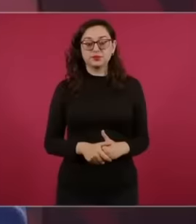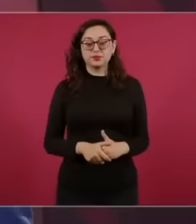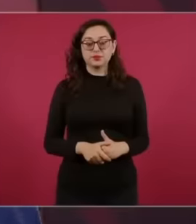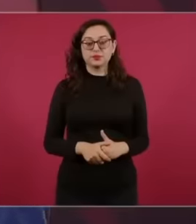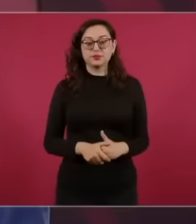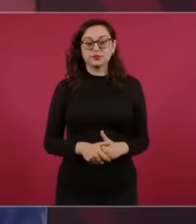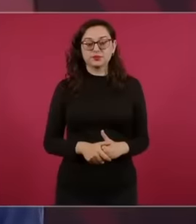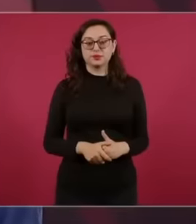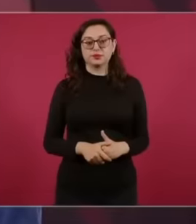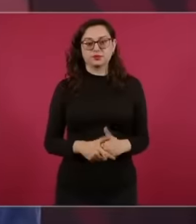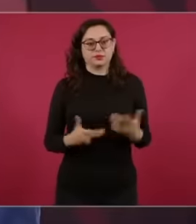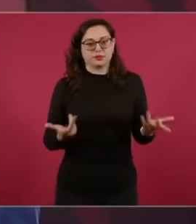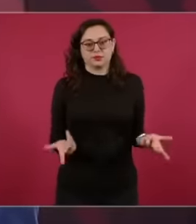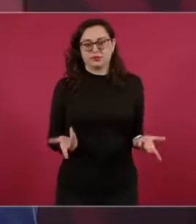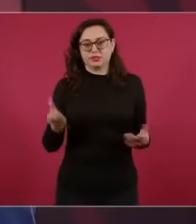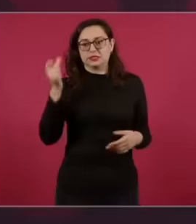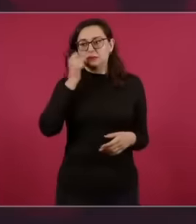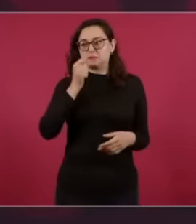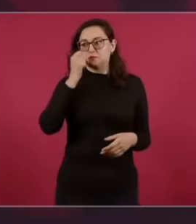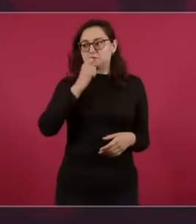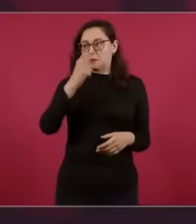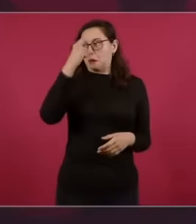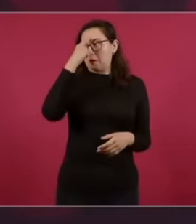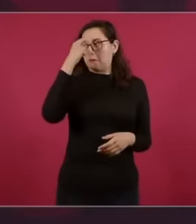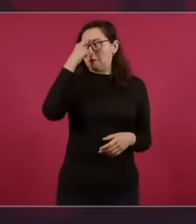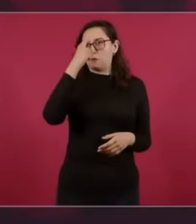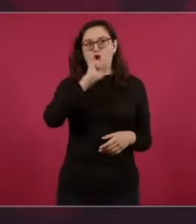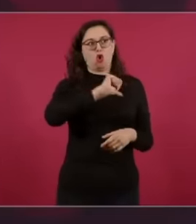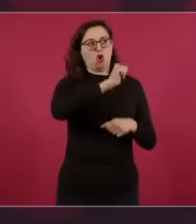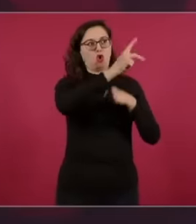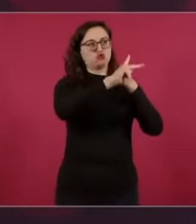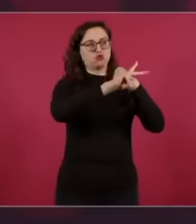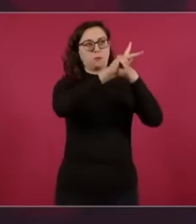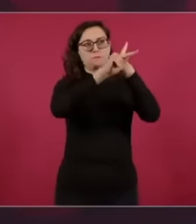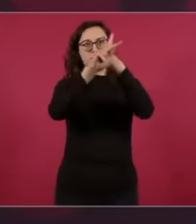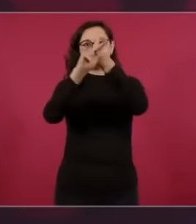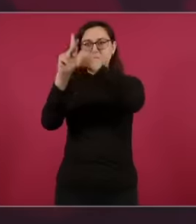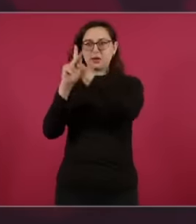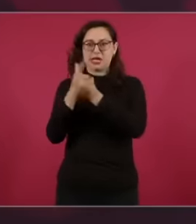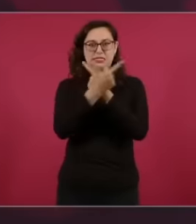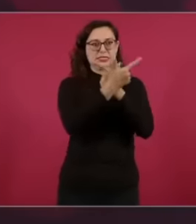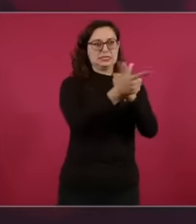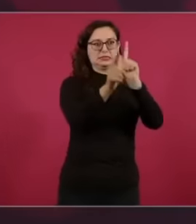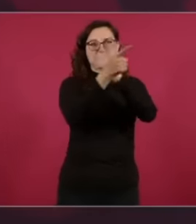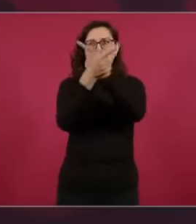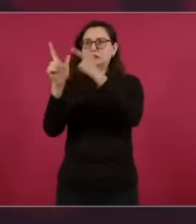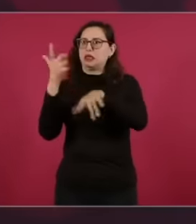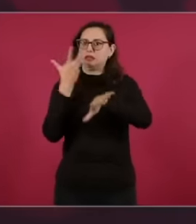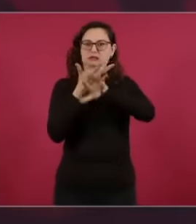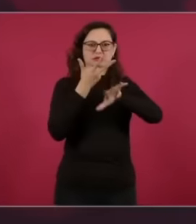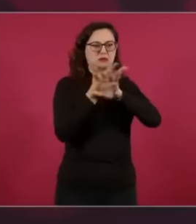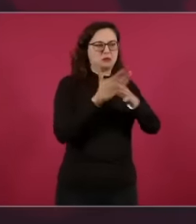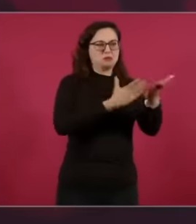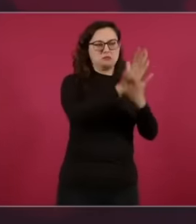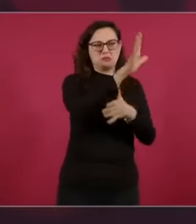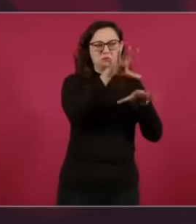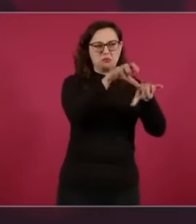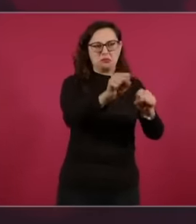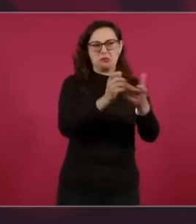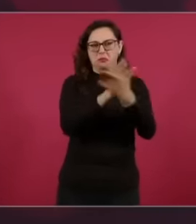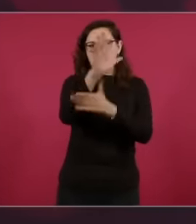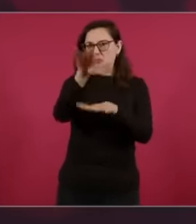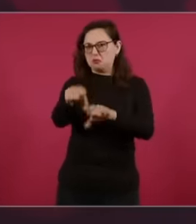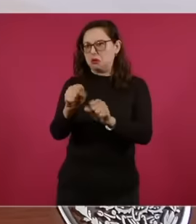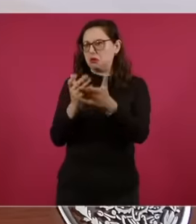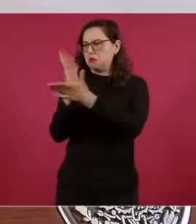sí quieren dominar. En países que somos libres, que somos independientes, imagínense cuánto nos